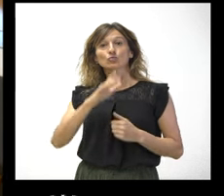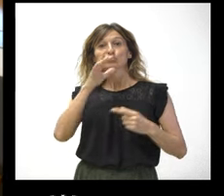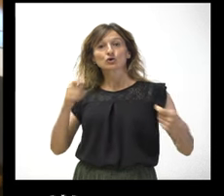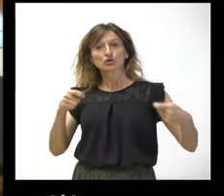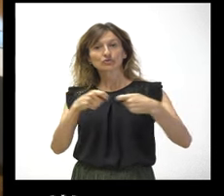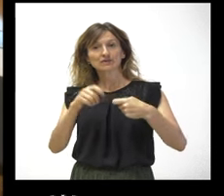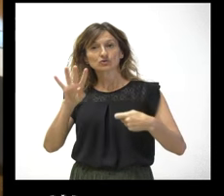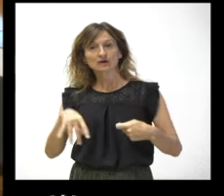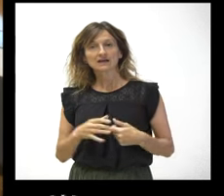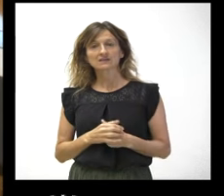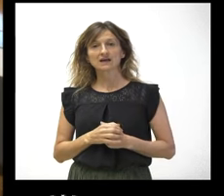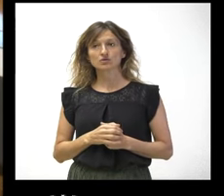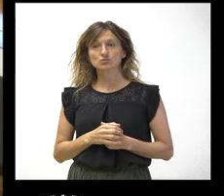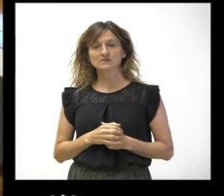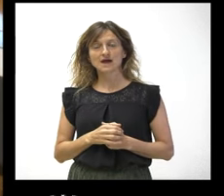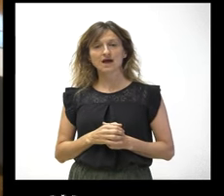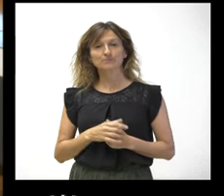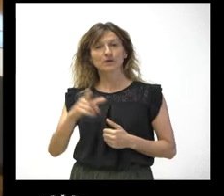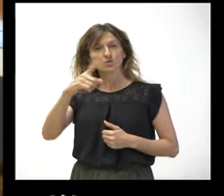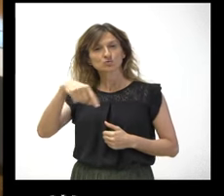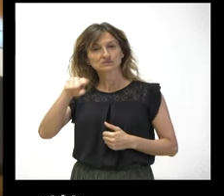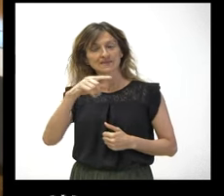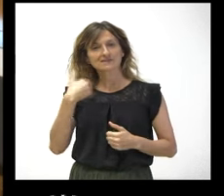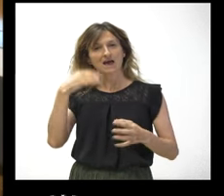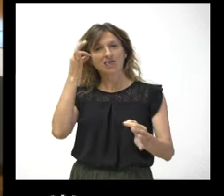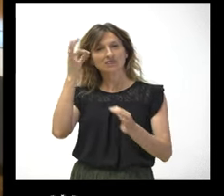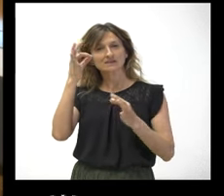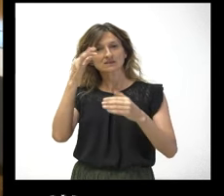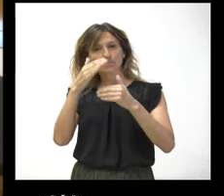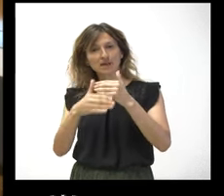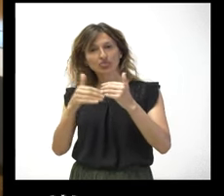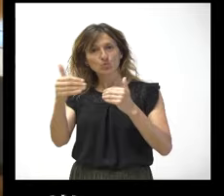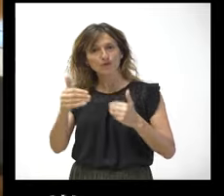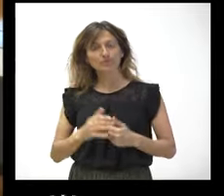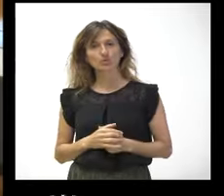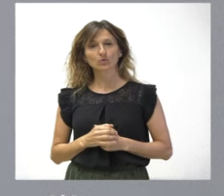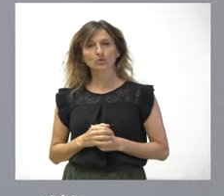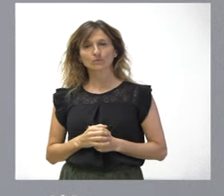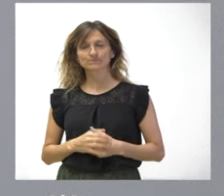Cataluña no sé si ya también han detallado un poco qué plazos van a